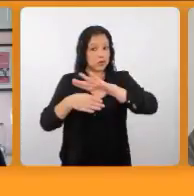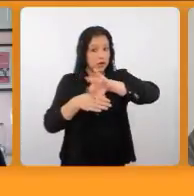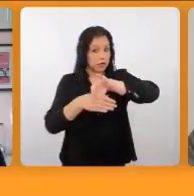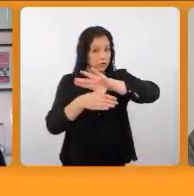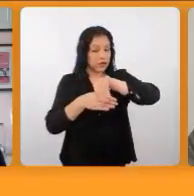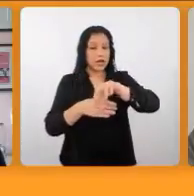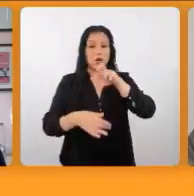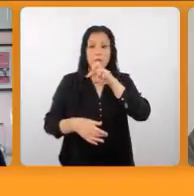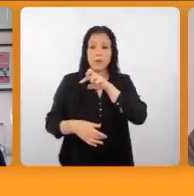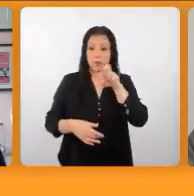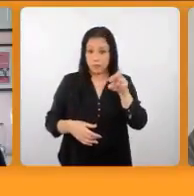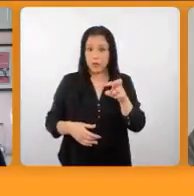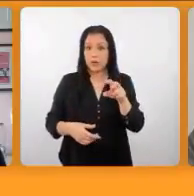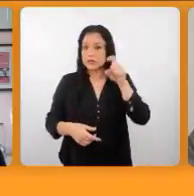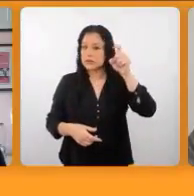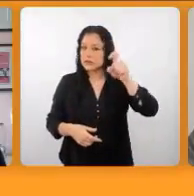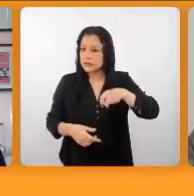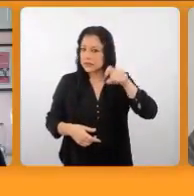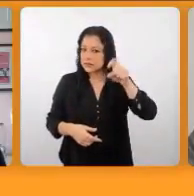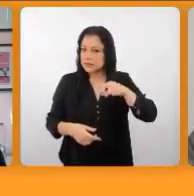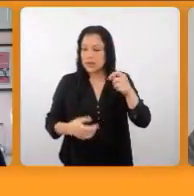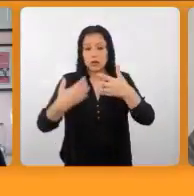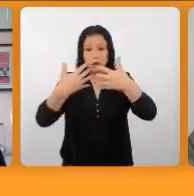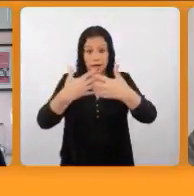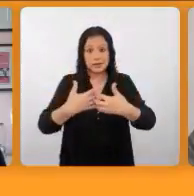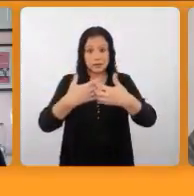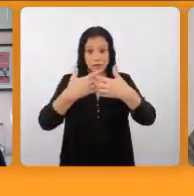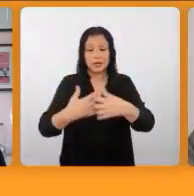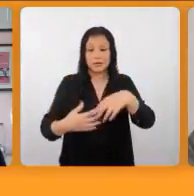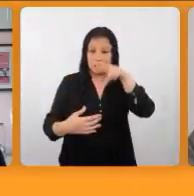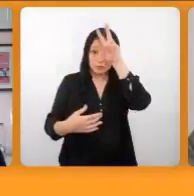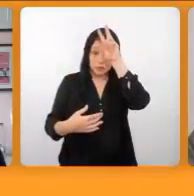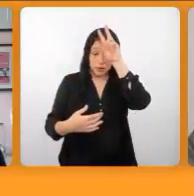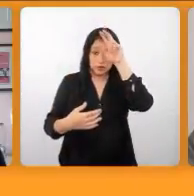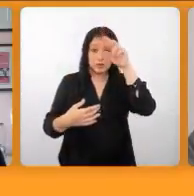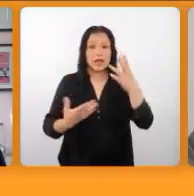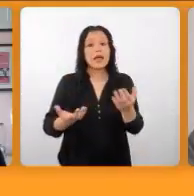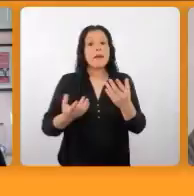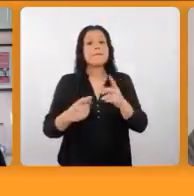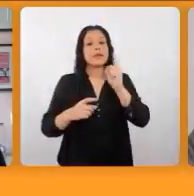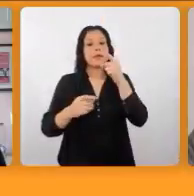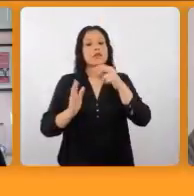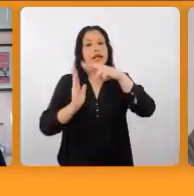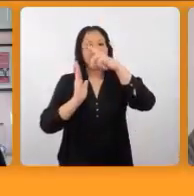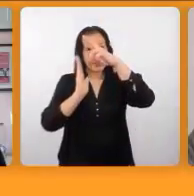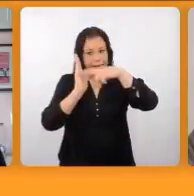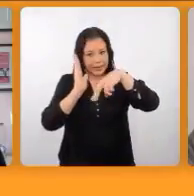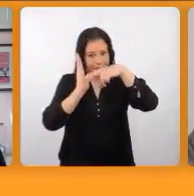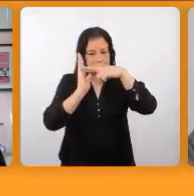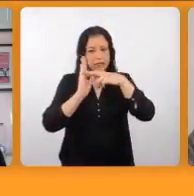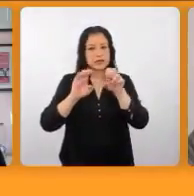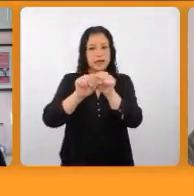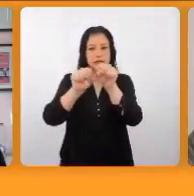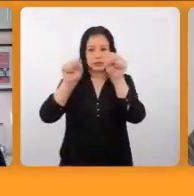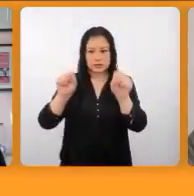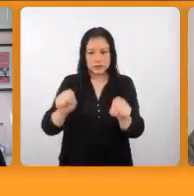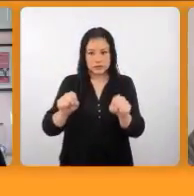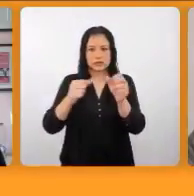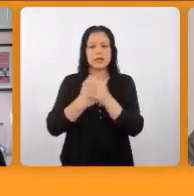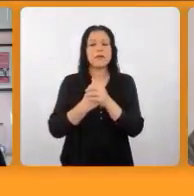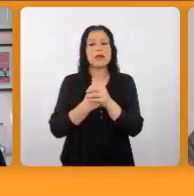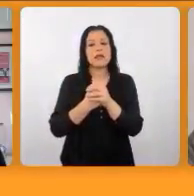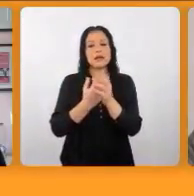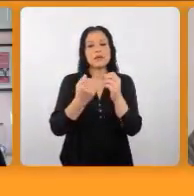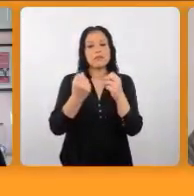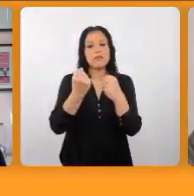Compromperú, ¿no? Es necesario que las empresas peruanas estén registradas en nuestro sistema de